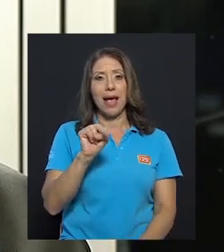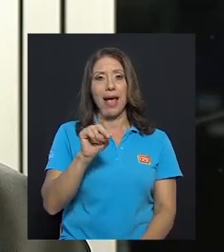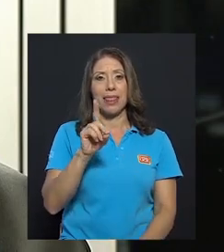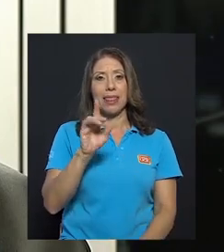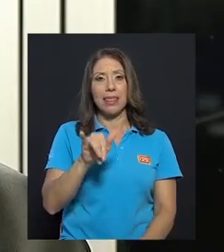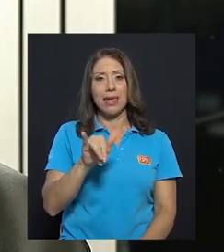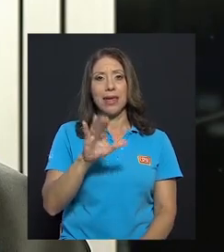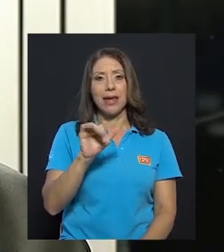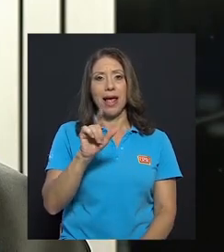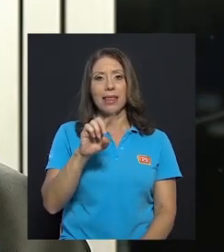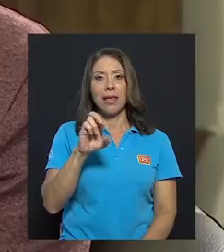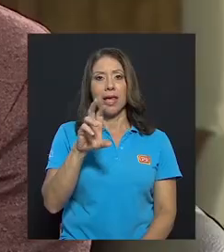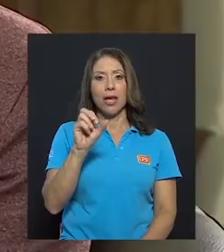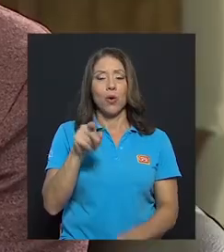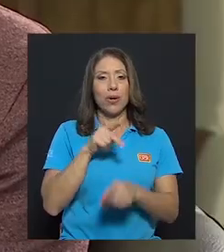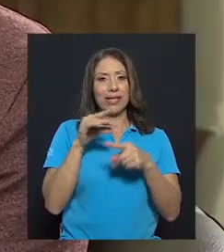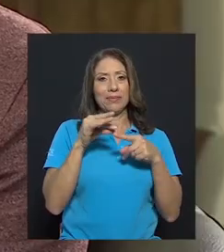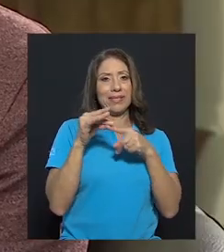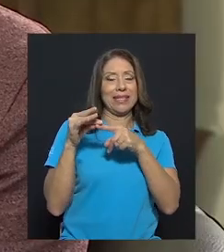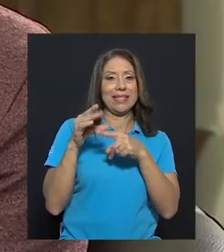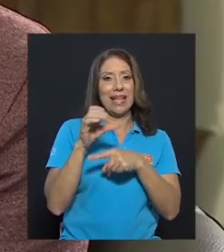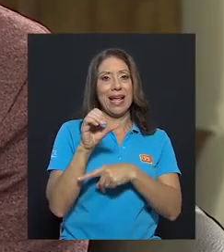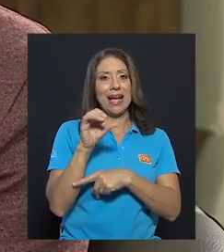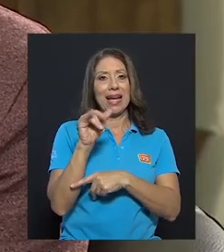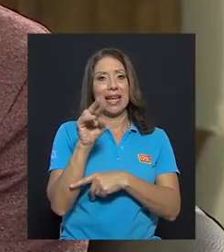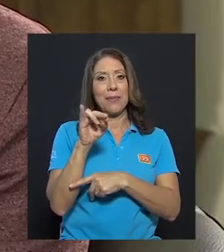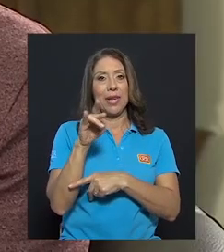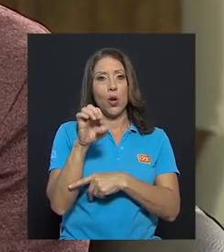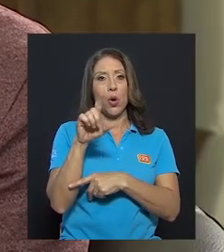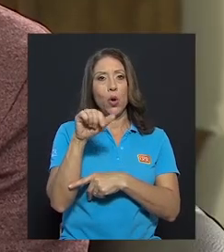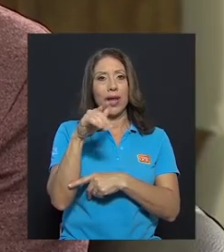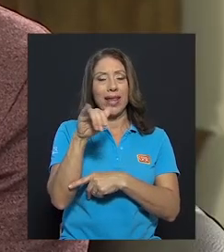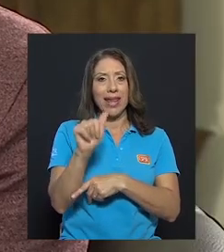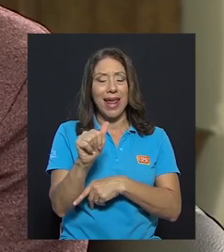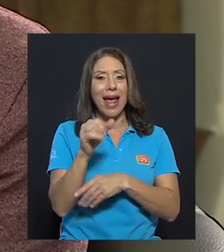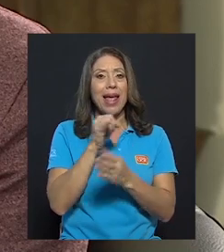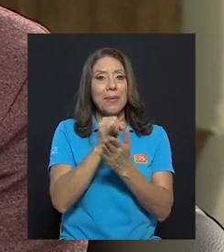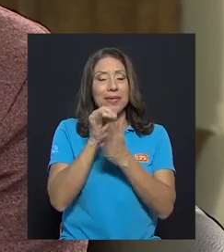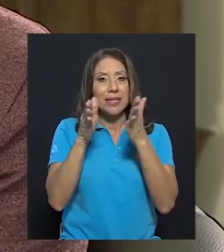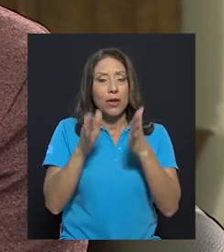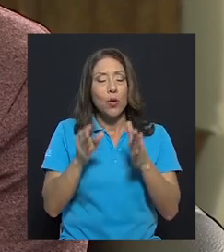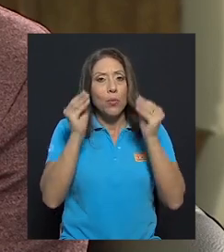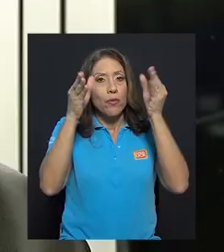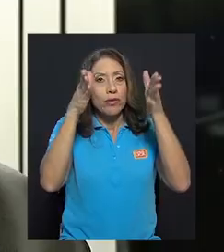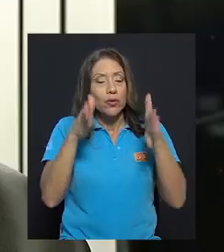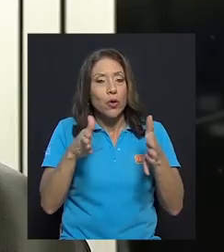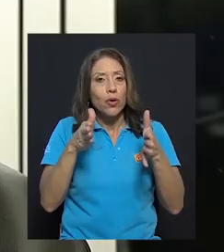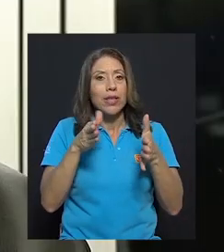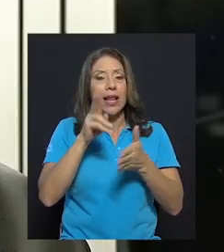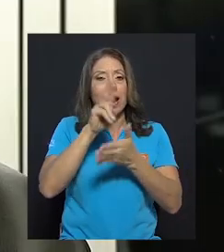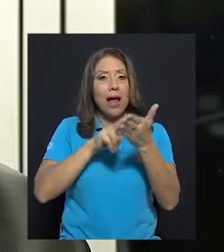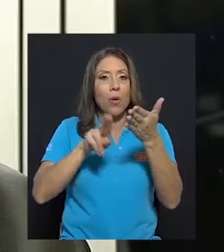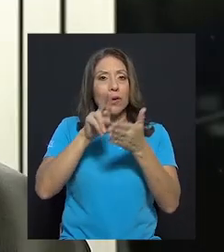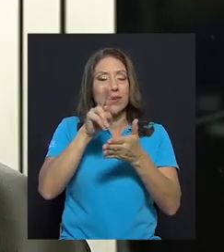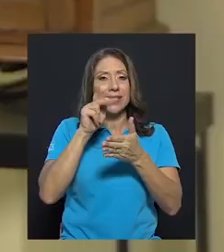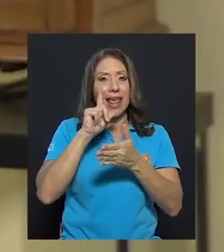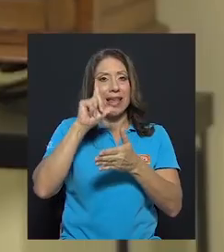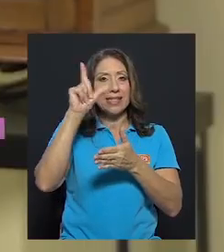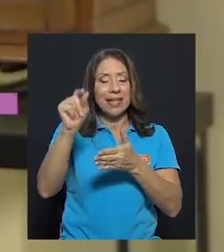Calderón Meléndez, criminólogo, profesor e investigador de la Universidad Estatal a Distancia y de la